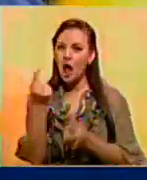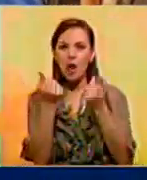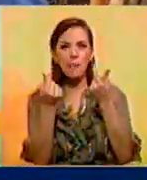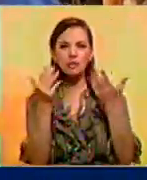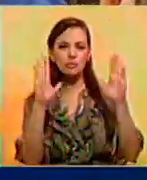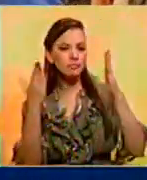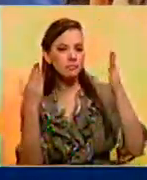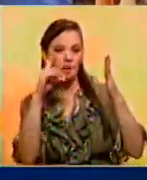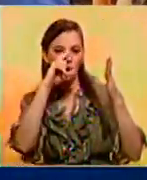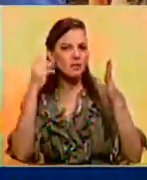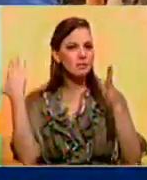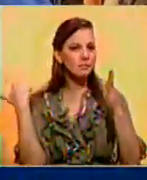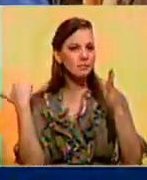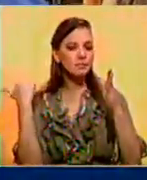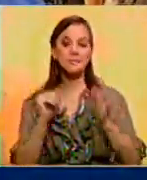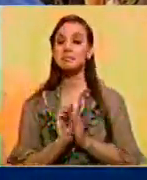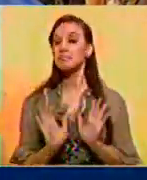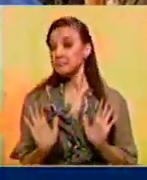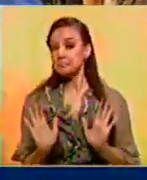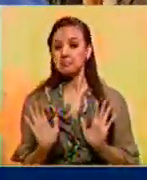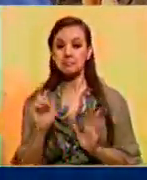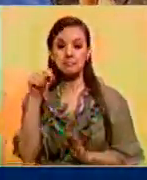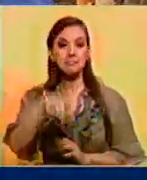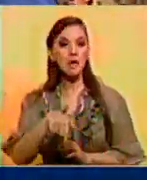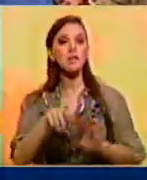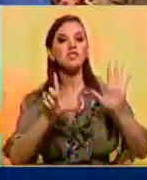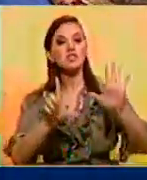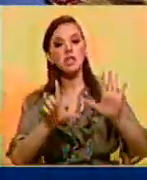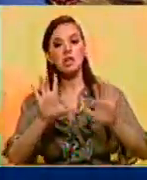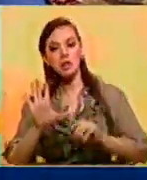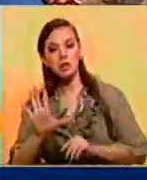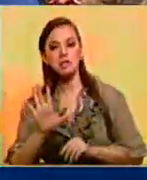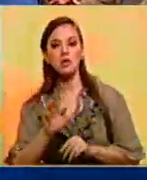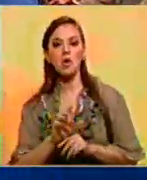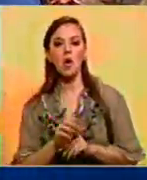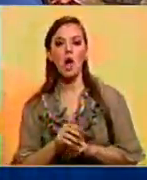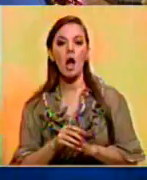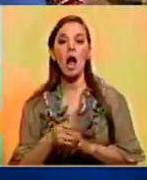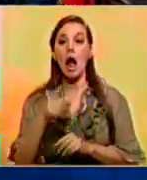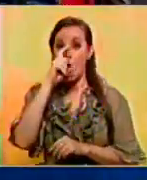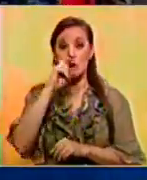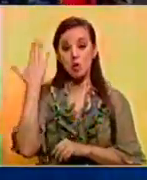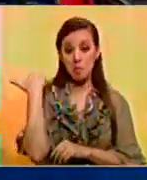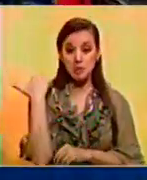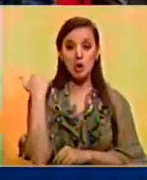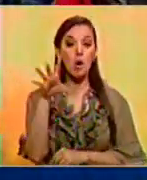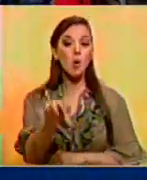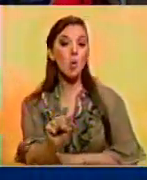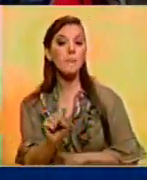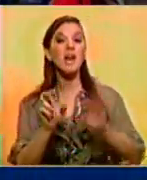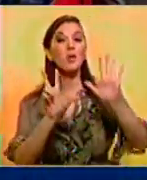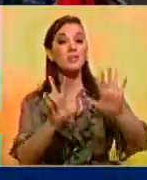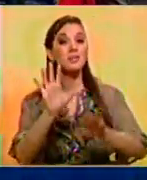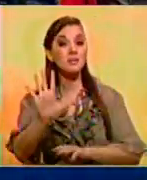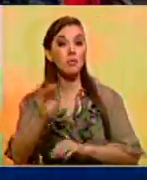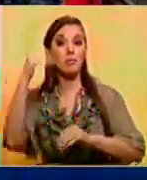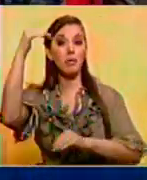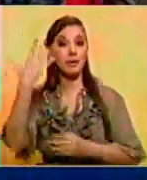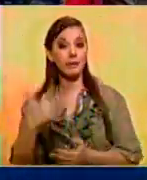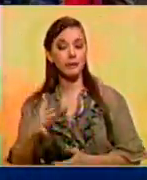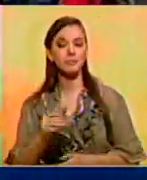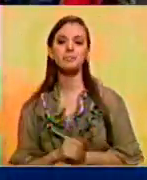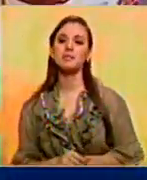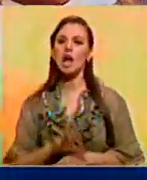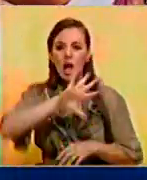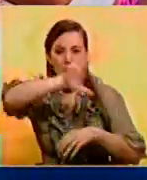comparación al año pasado? Bueno, esta está en 75, que lo compré en 85 el año pasado. Sea como sea, todos coinciden